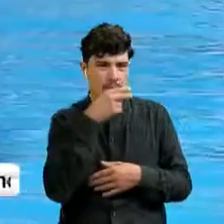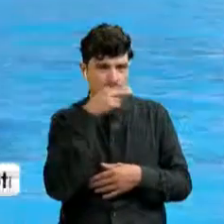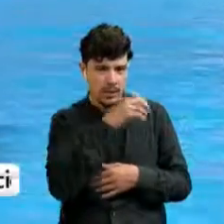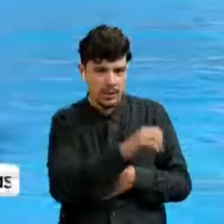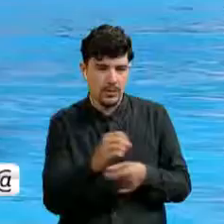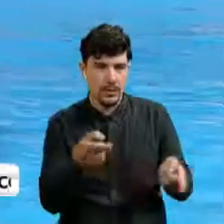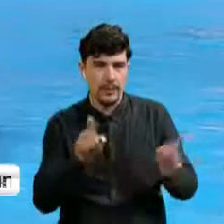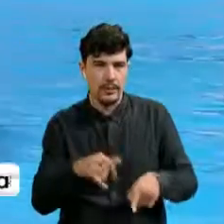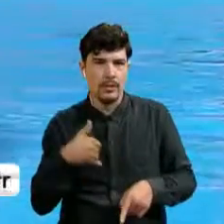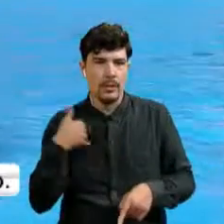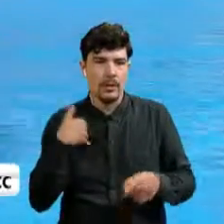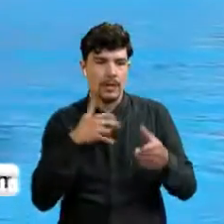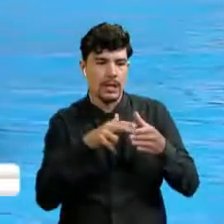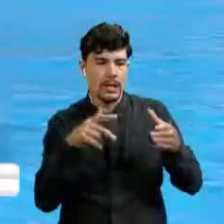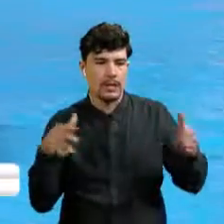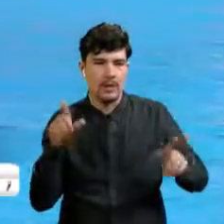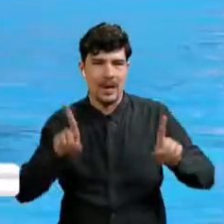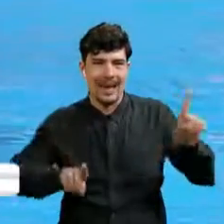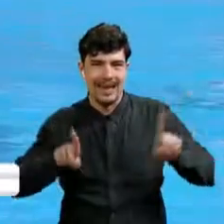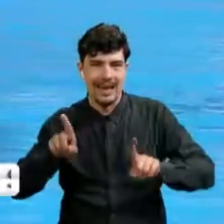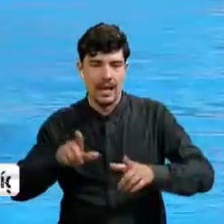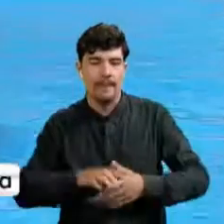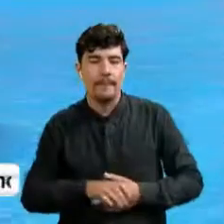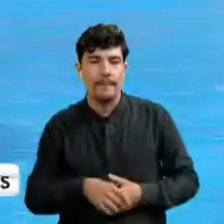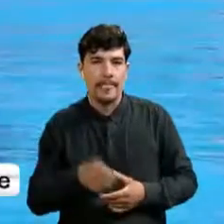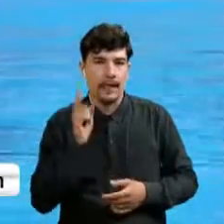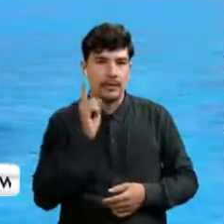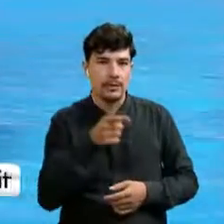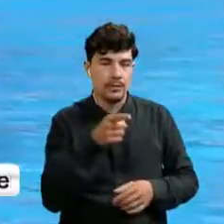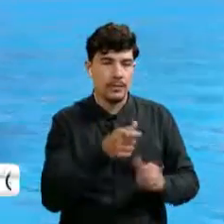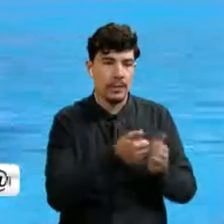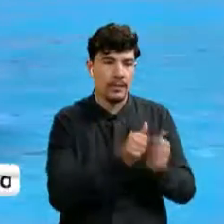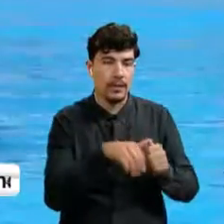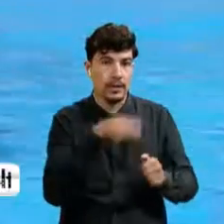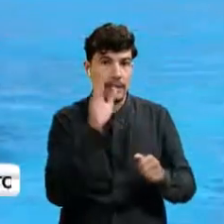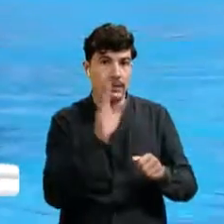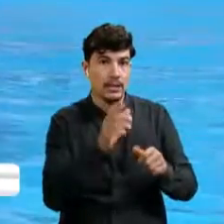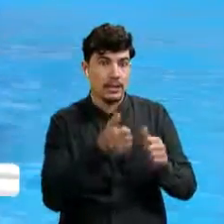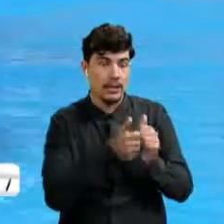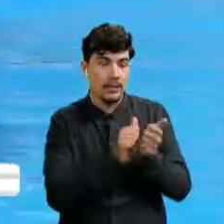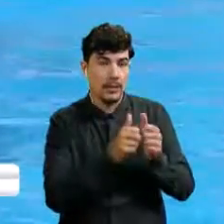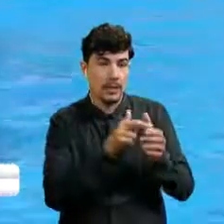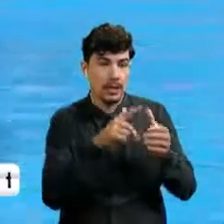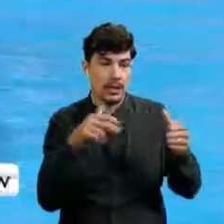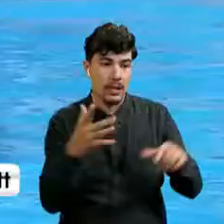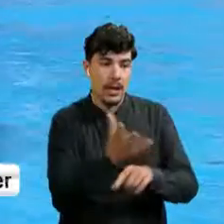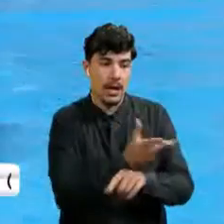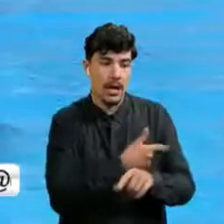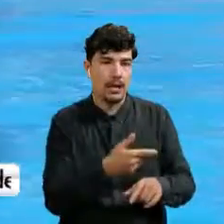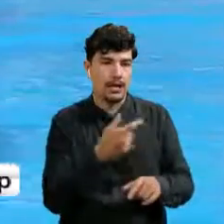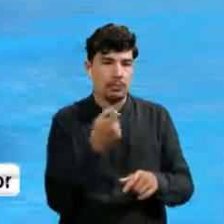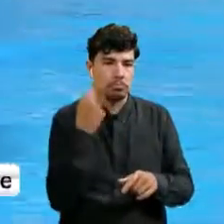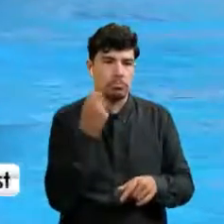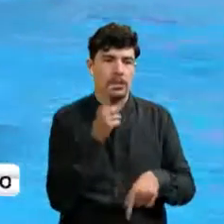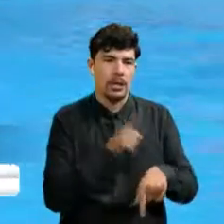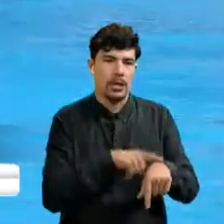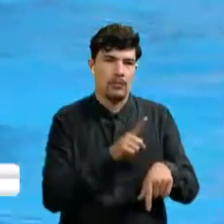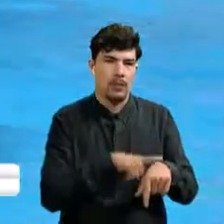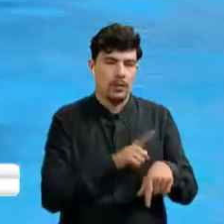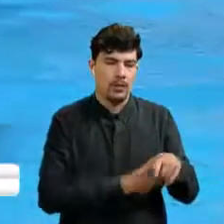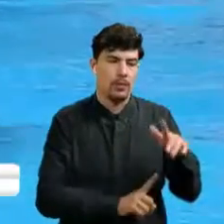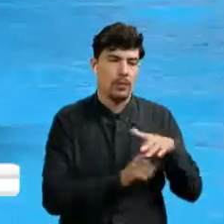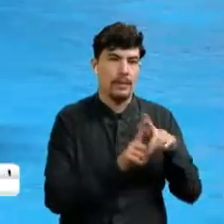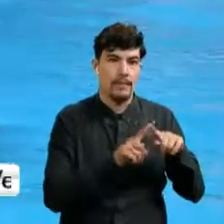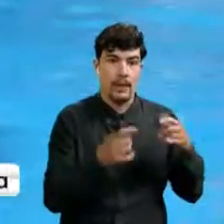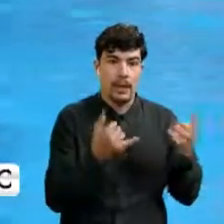y juvenil natación carreras una de las disciplinas que más creció fue la natación artística teniendo en cuenta que a pesar del poco tiempo de trabajo ya se